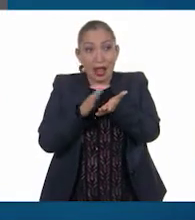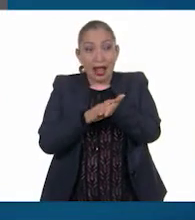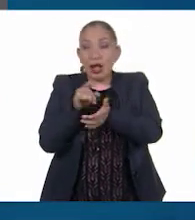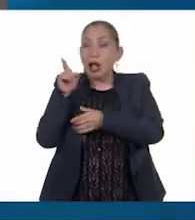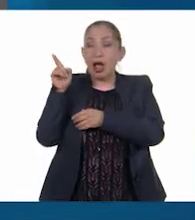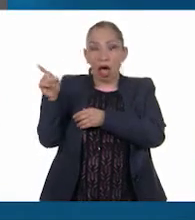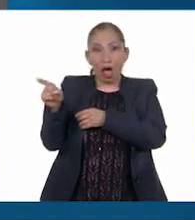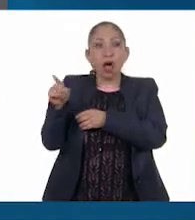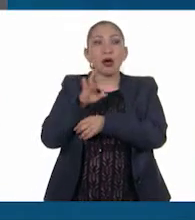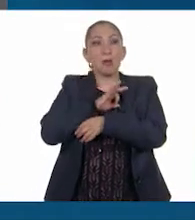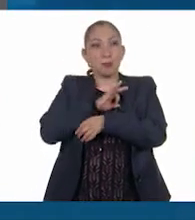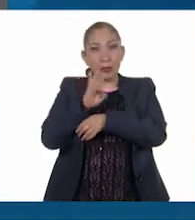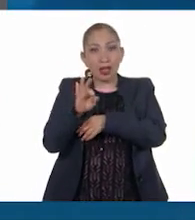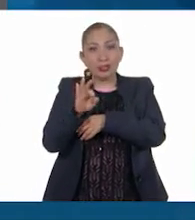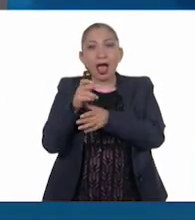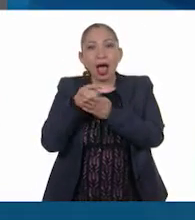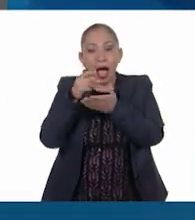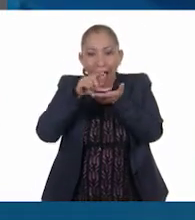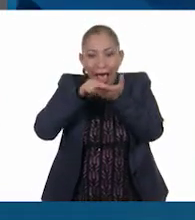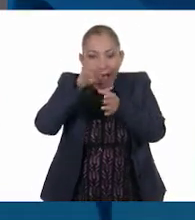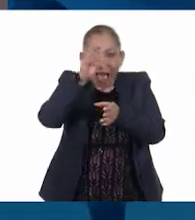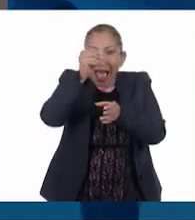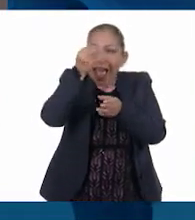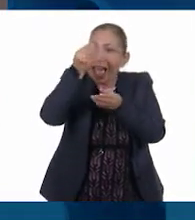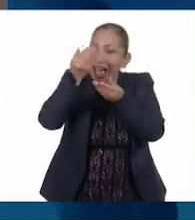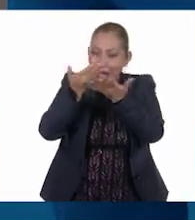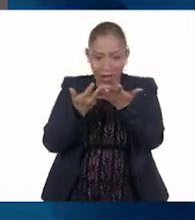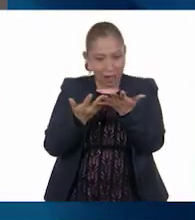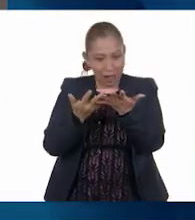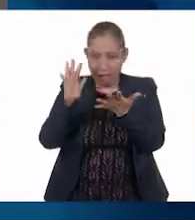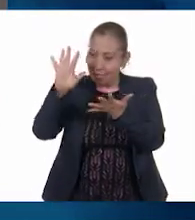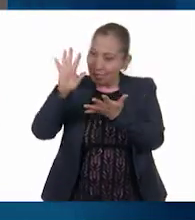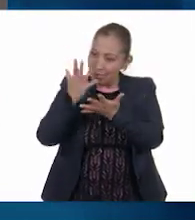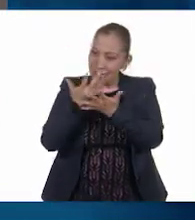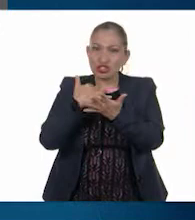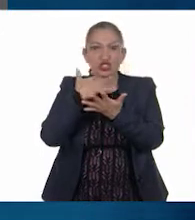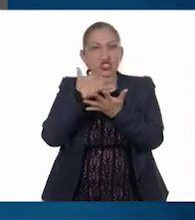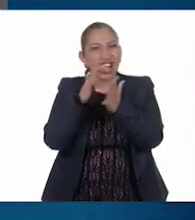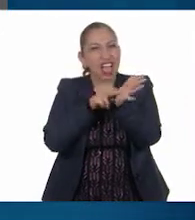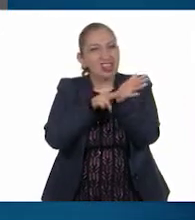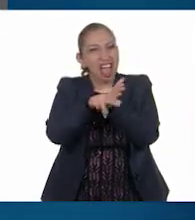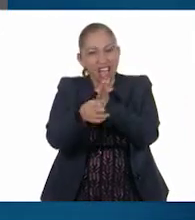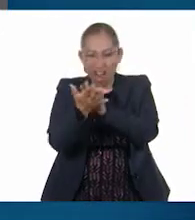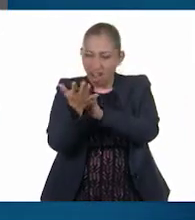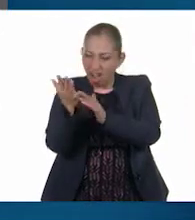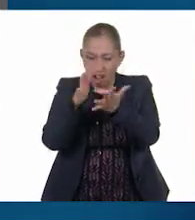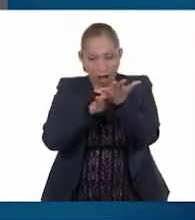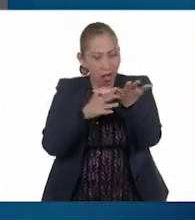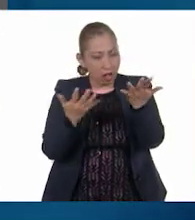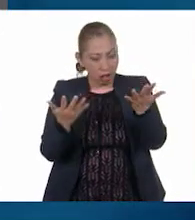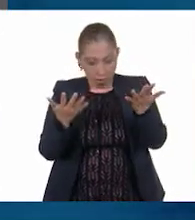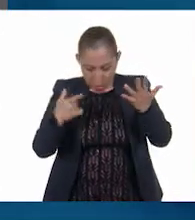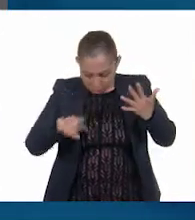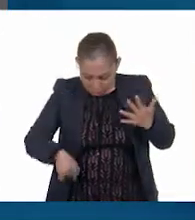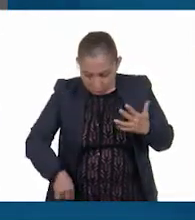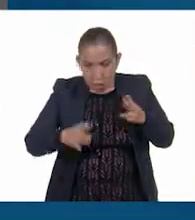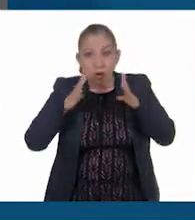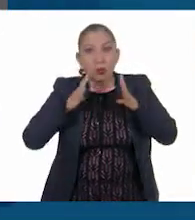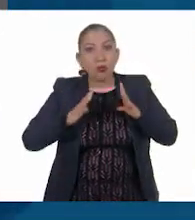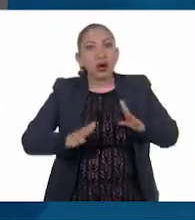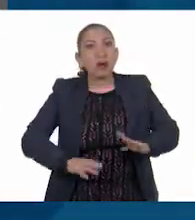a eso podía pintar. Se vio las manos sucias de tizne. Se vio todo su